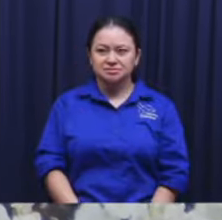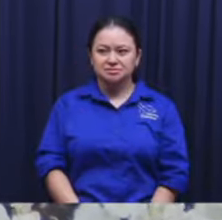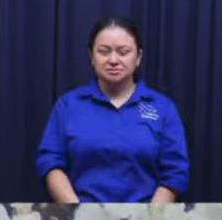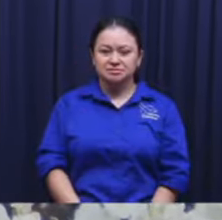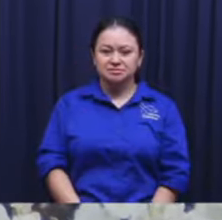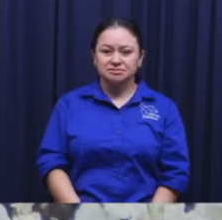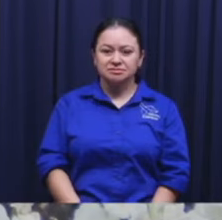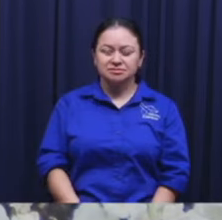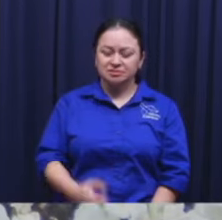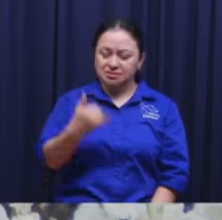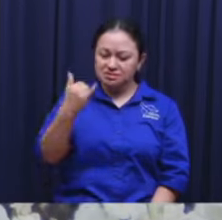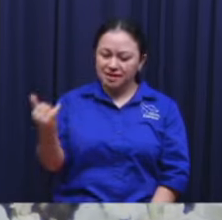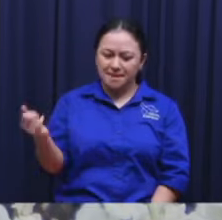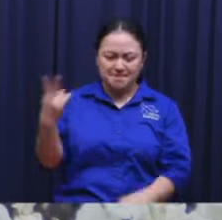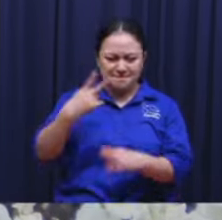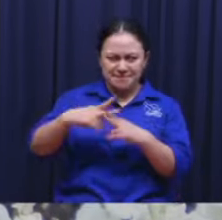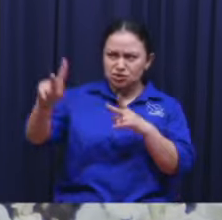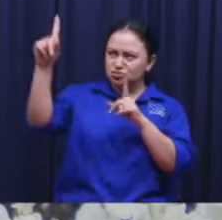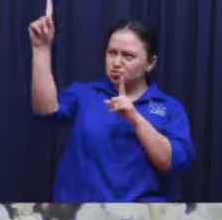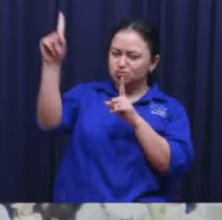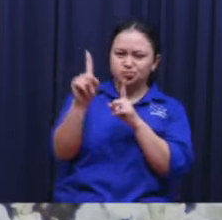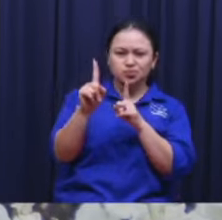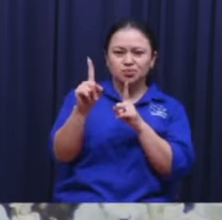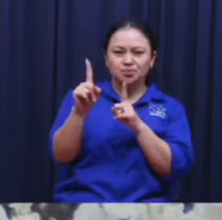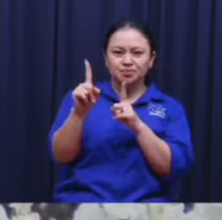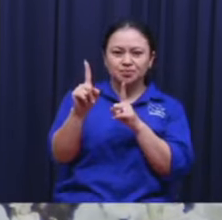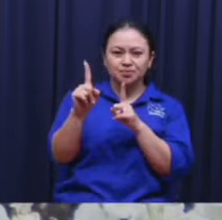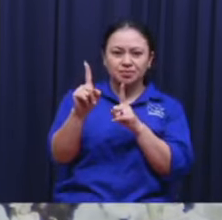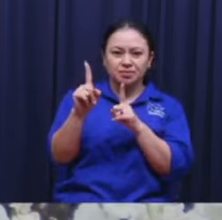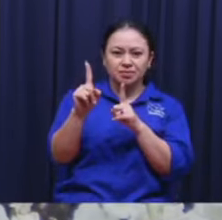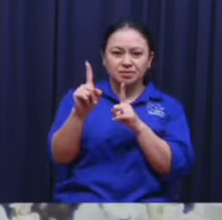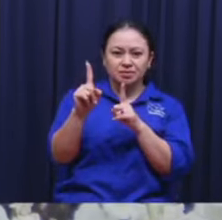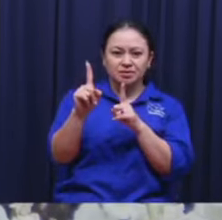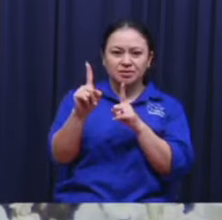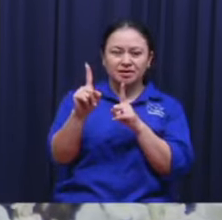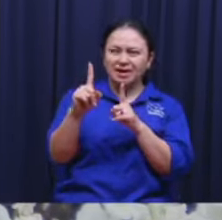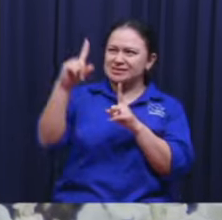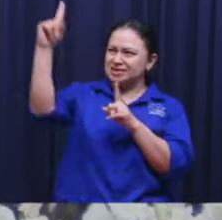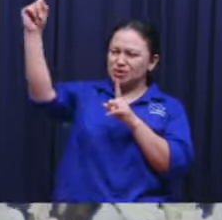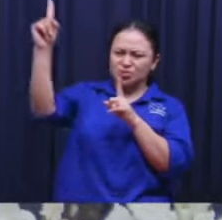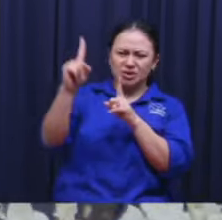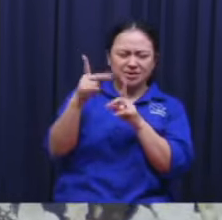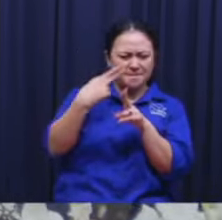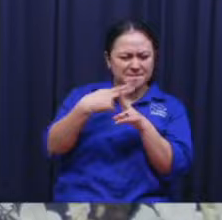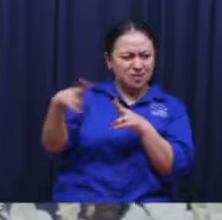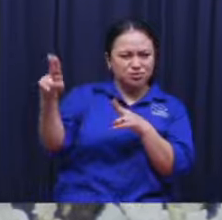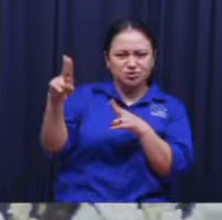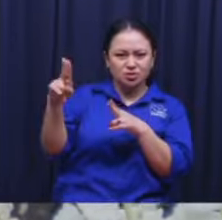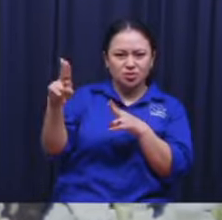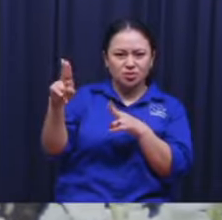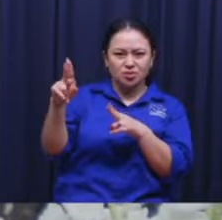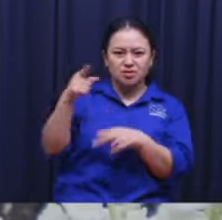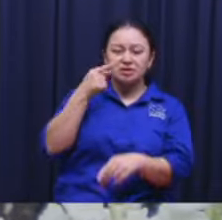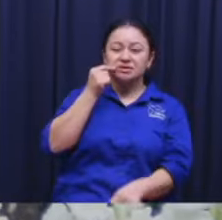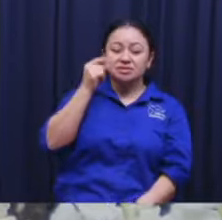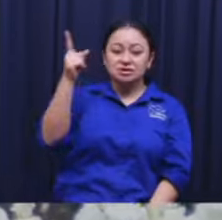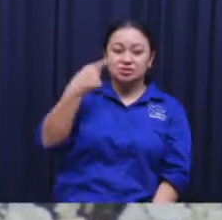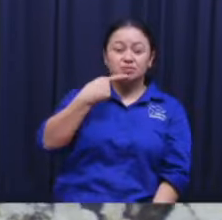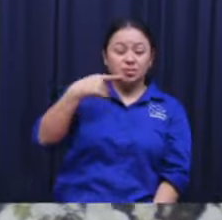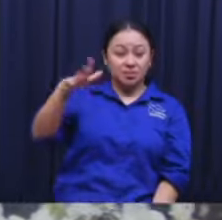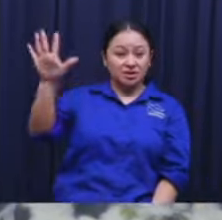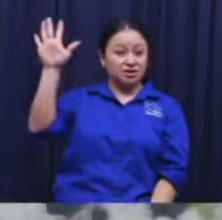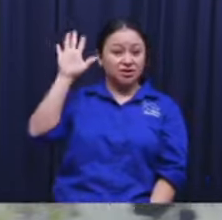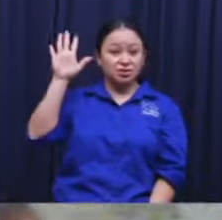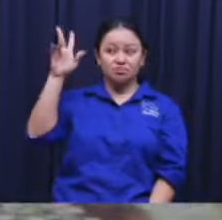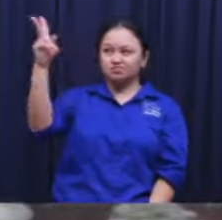Viene ya. No podemos perder esa perspectiva. Viene el Señor, viene. Prometió que iba a venir. La